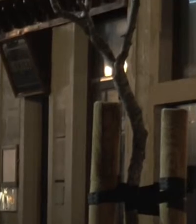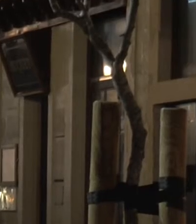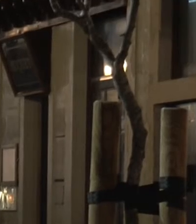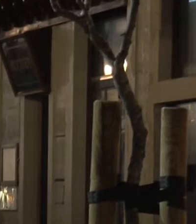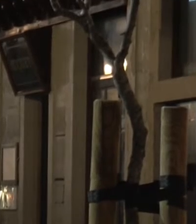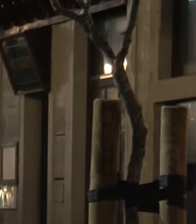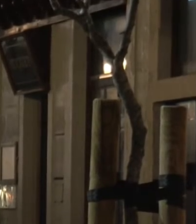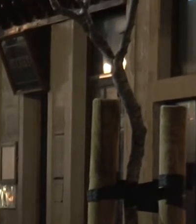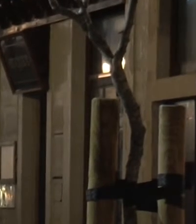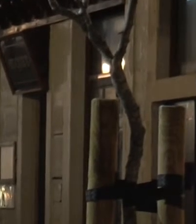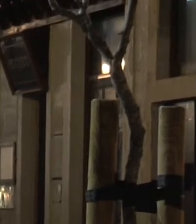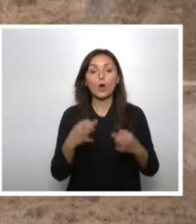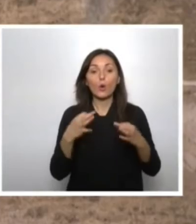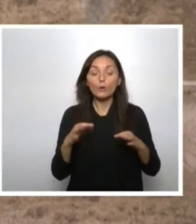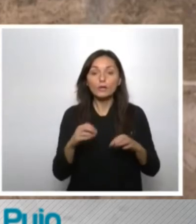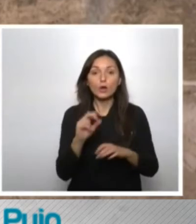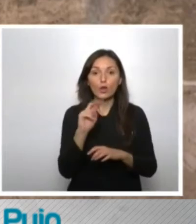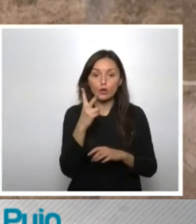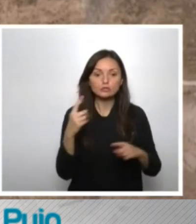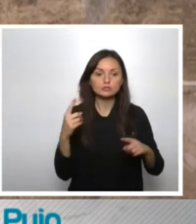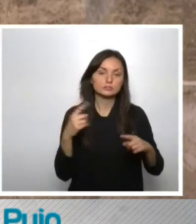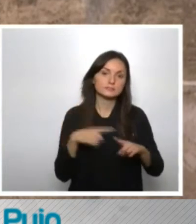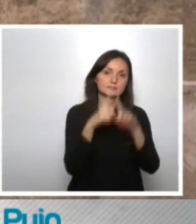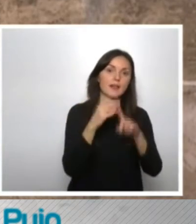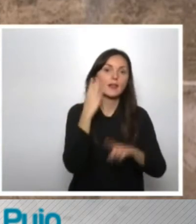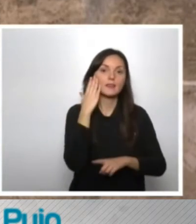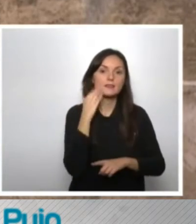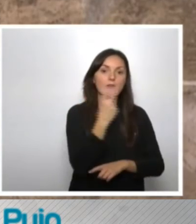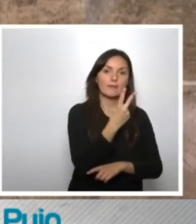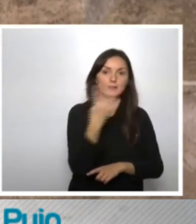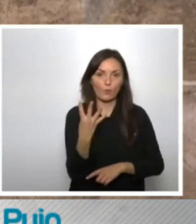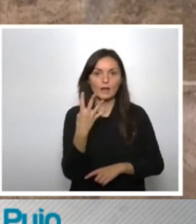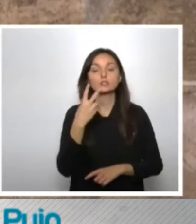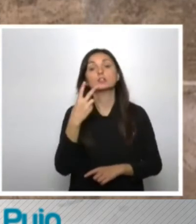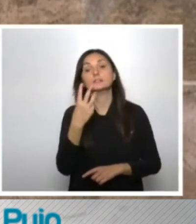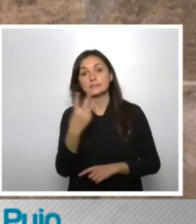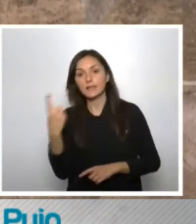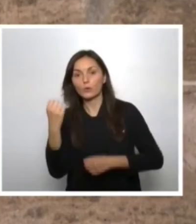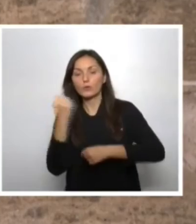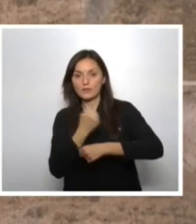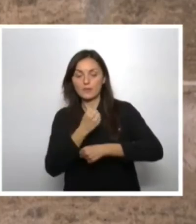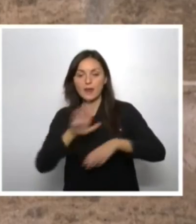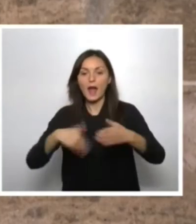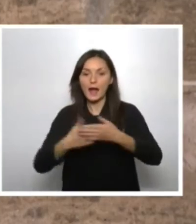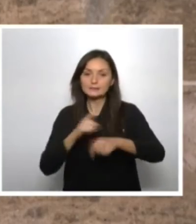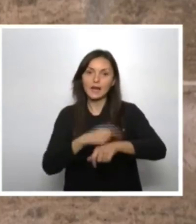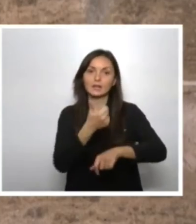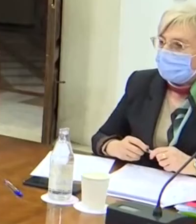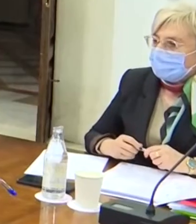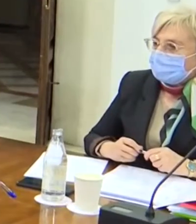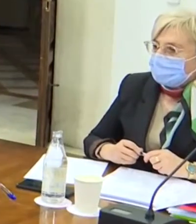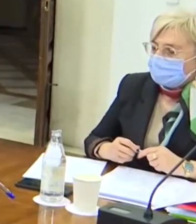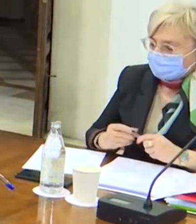11 de la noche y las 6 de la mañana la nit del 24 y 31 de desembre que podrán circular sin sal es noche de la